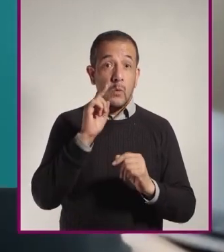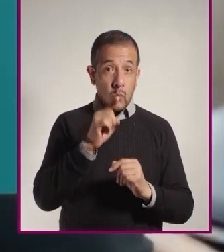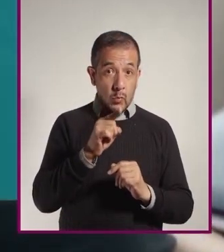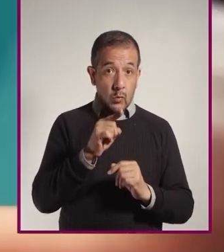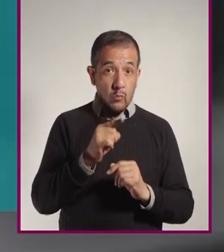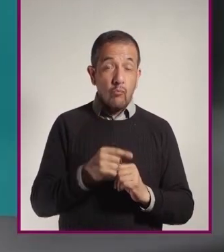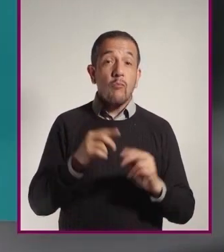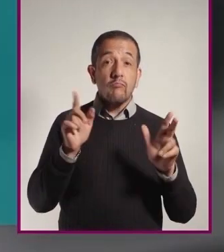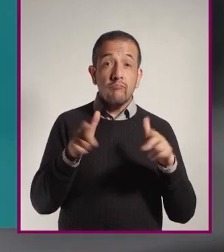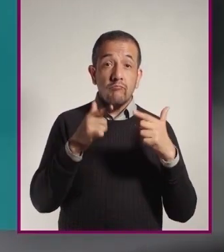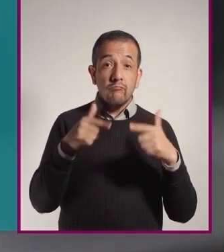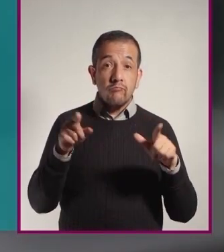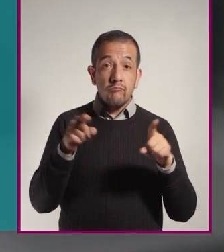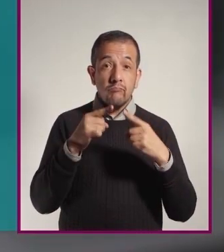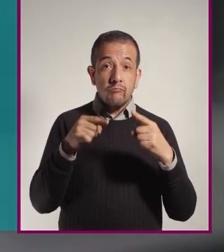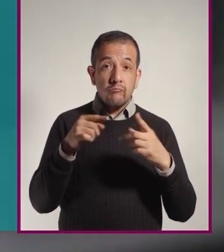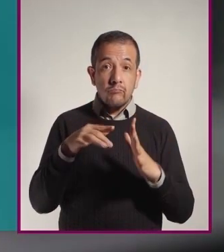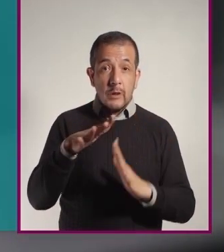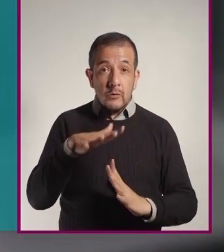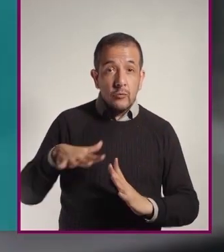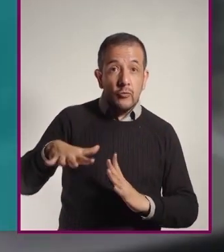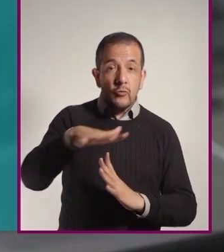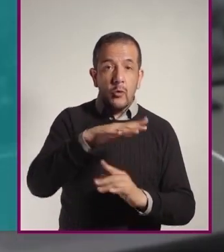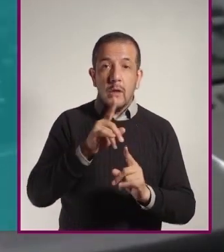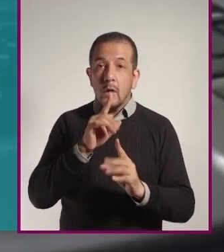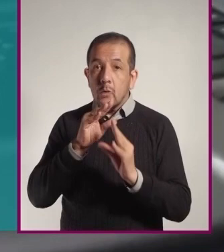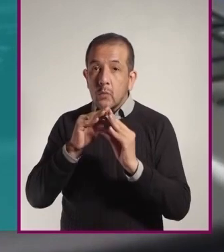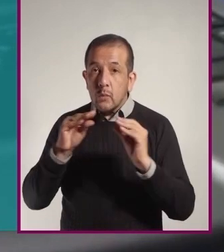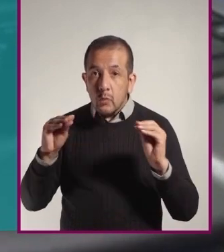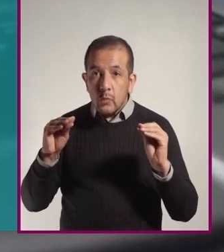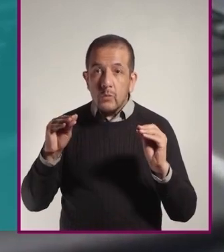Escucha tu reproductor musical en un entorno silencioso.